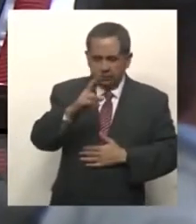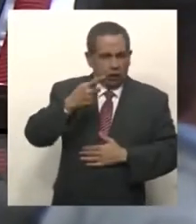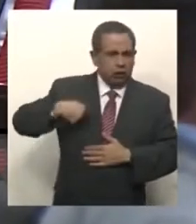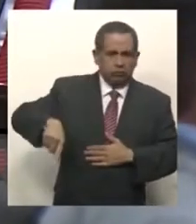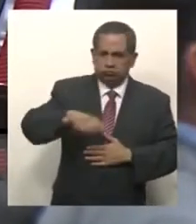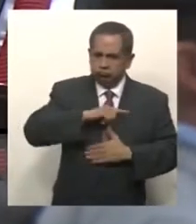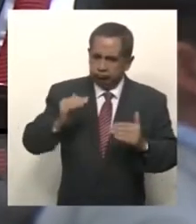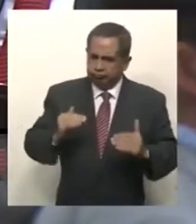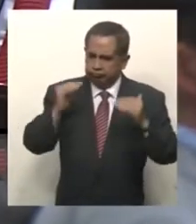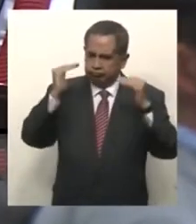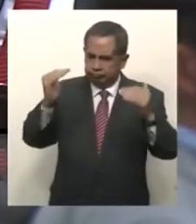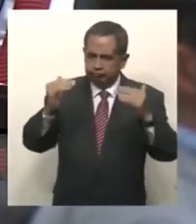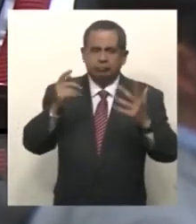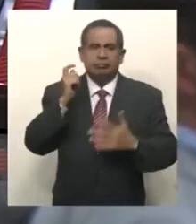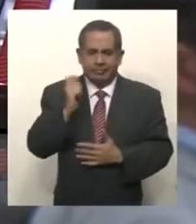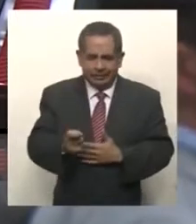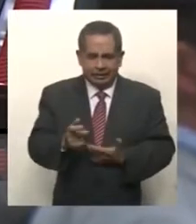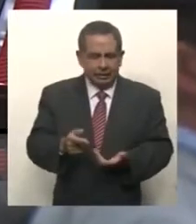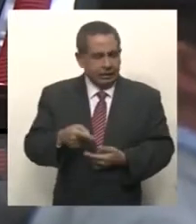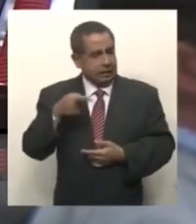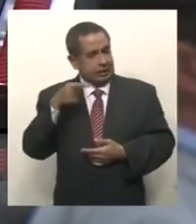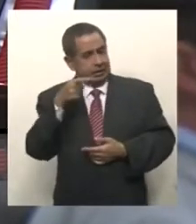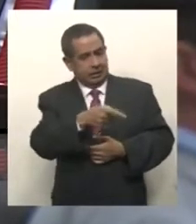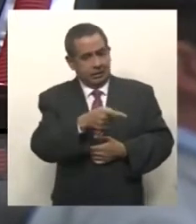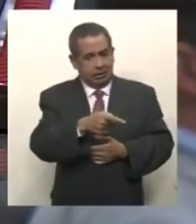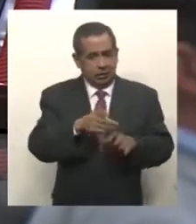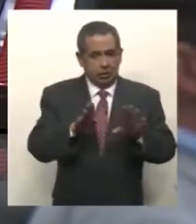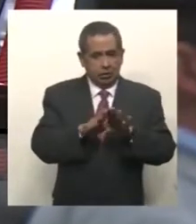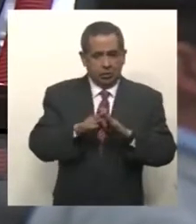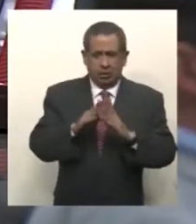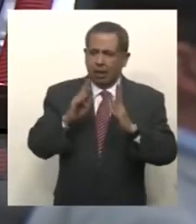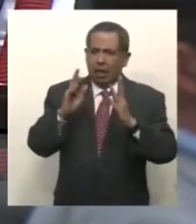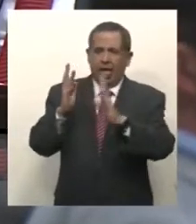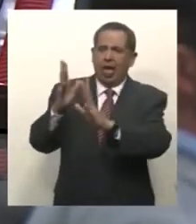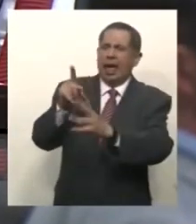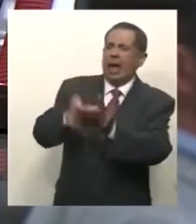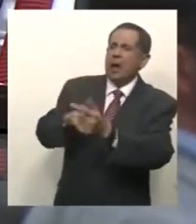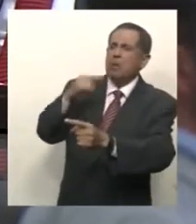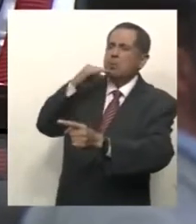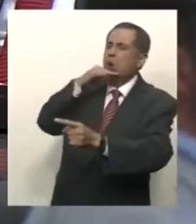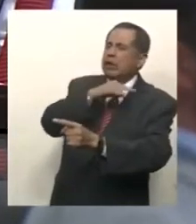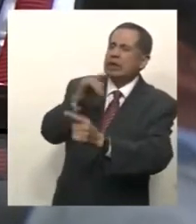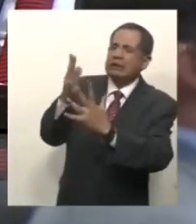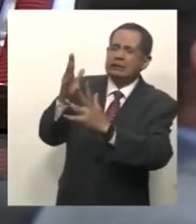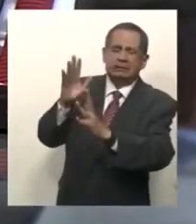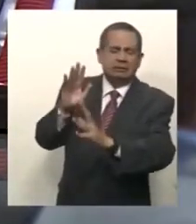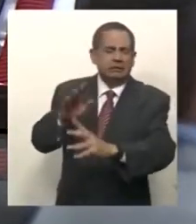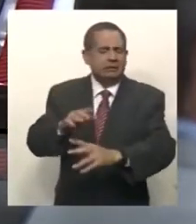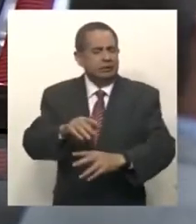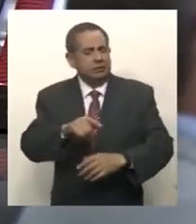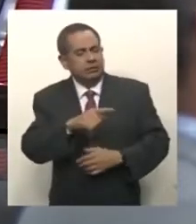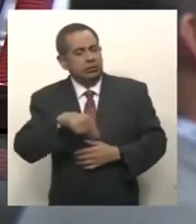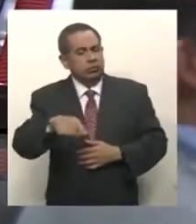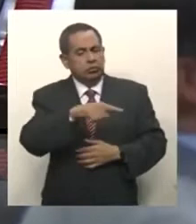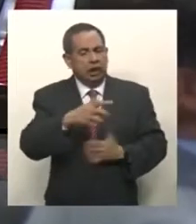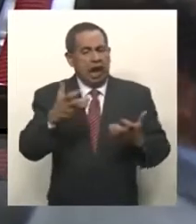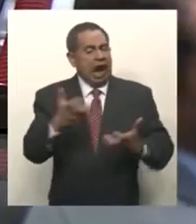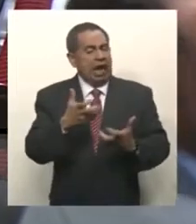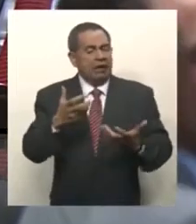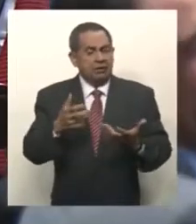esta soberanía. Que haya hecho, esos aplausos son hipócritas, que haya hecho